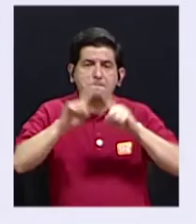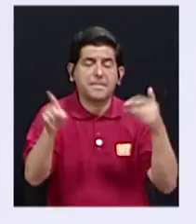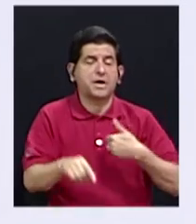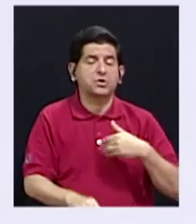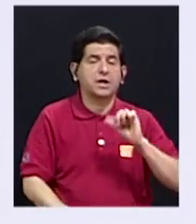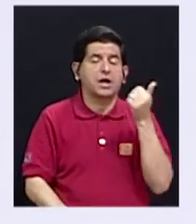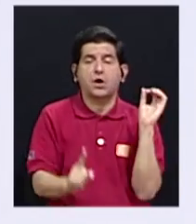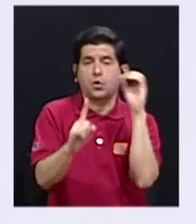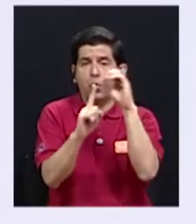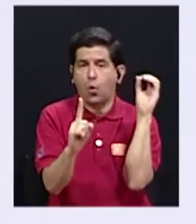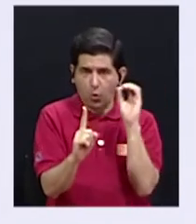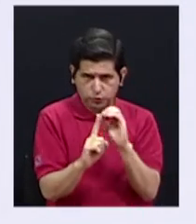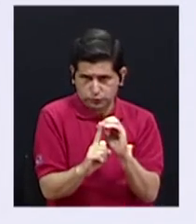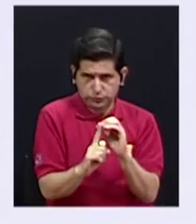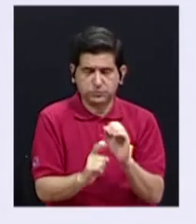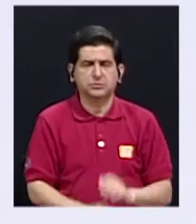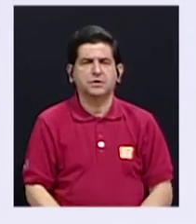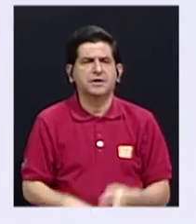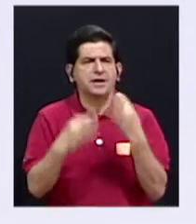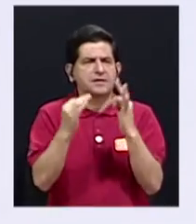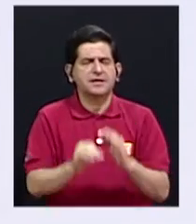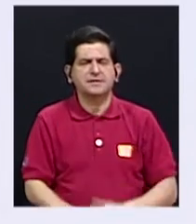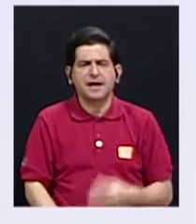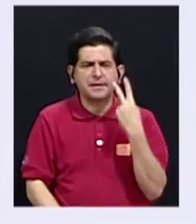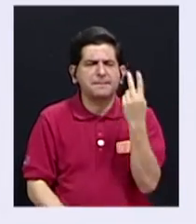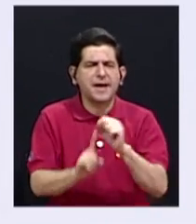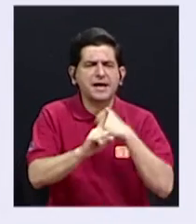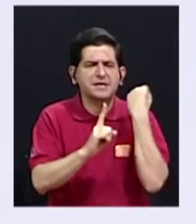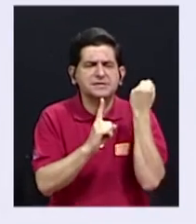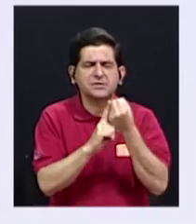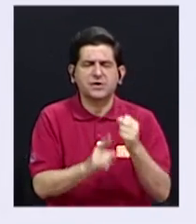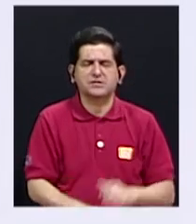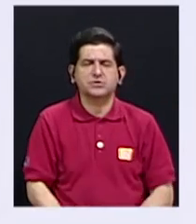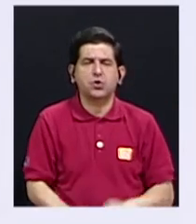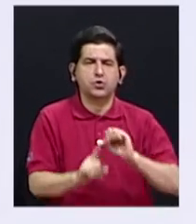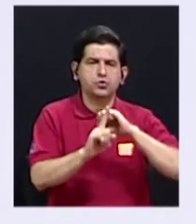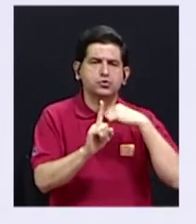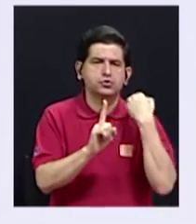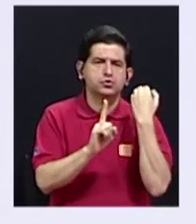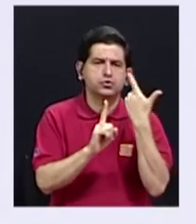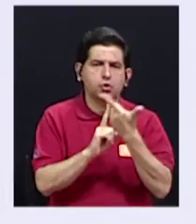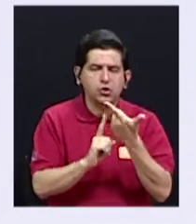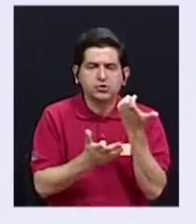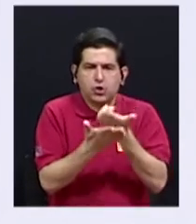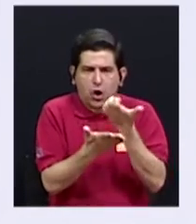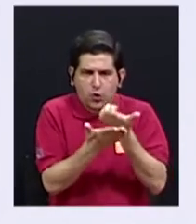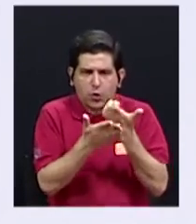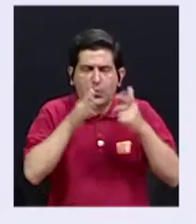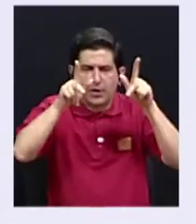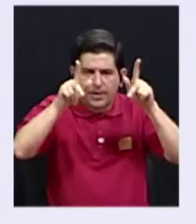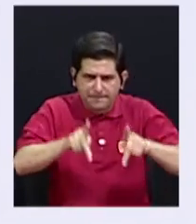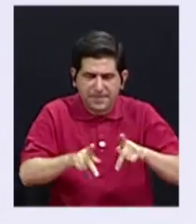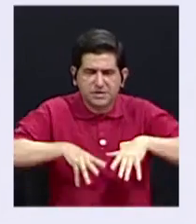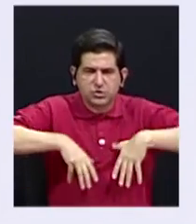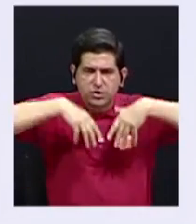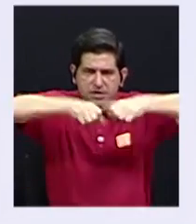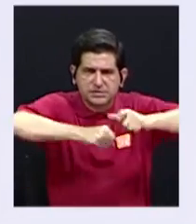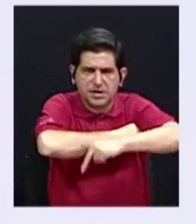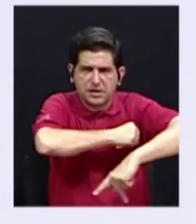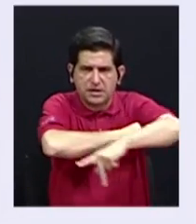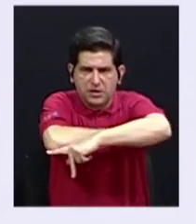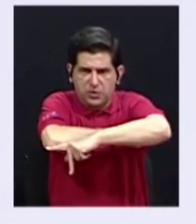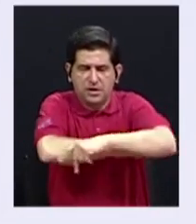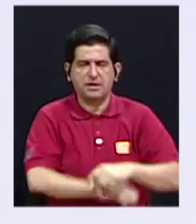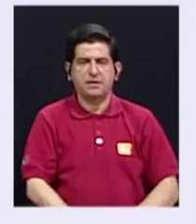otros objetivos cómo llevar el pulso de la condición socioeconómica de las personas que se gradúan en el país